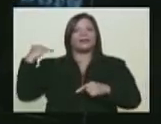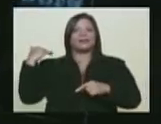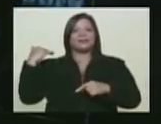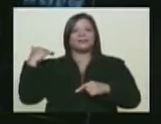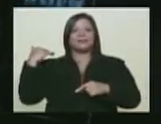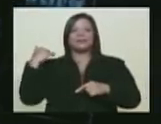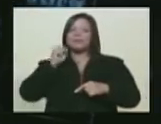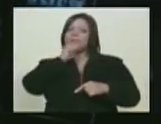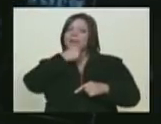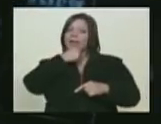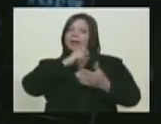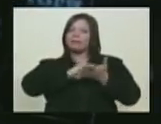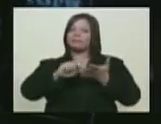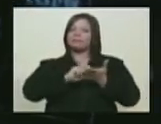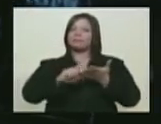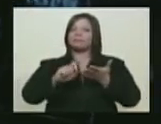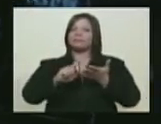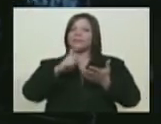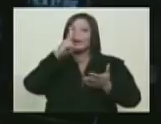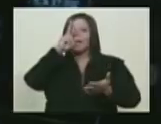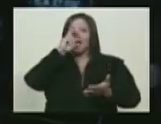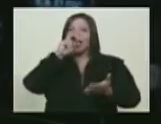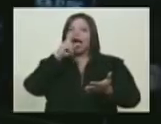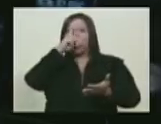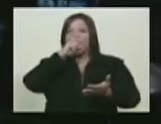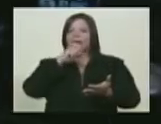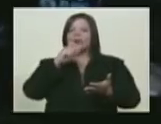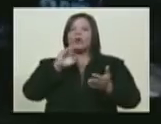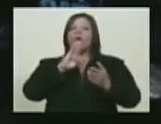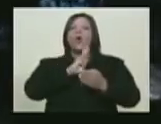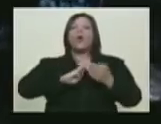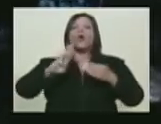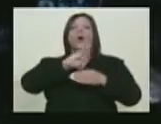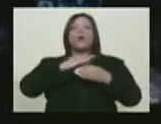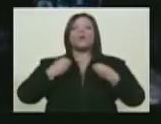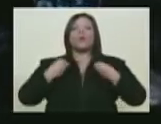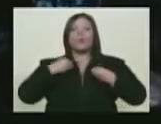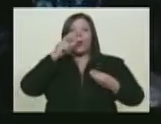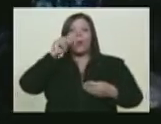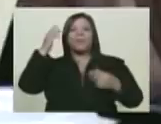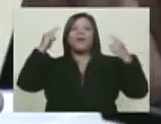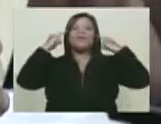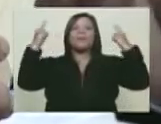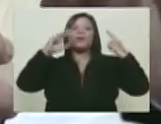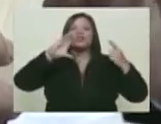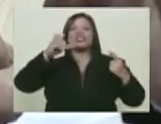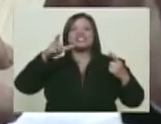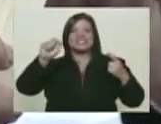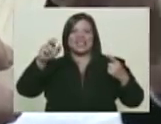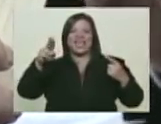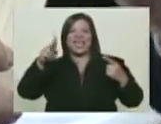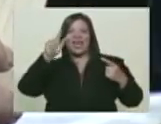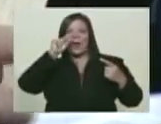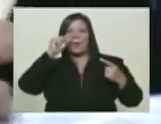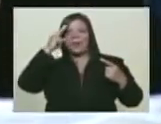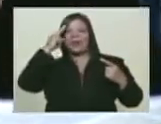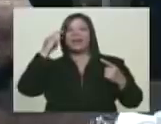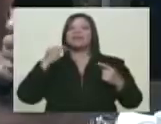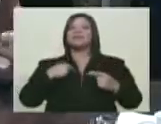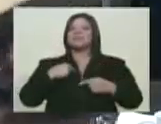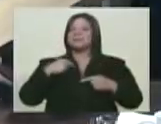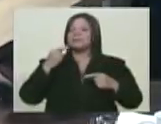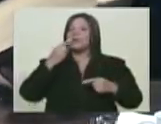notas son viejas. Del año 2006. Es una biografía del Che Guevara. ¿Cierto? Cierto.